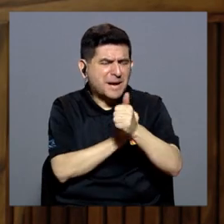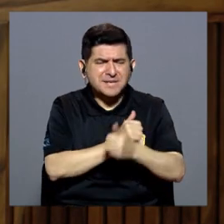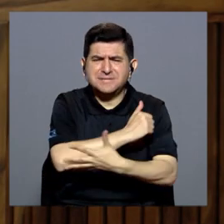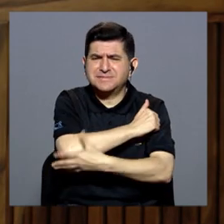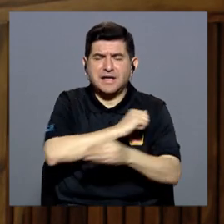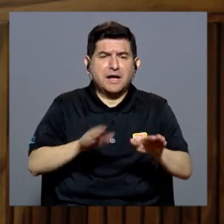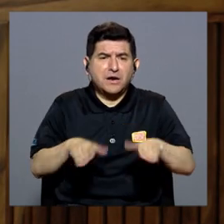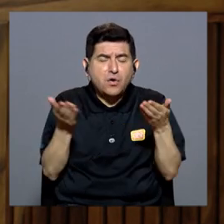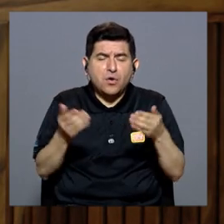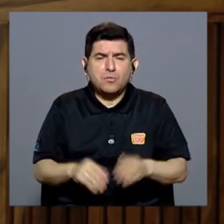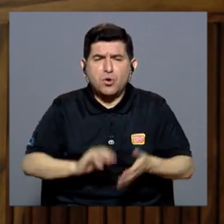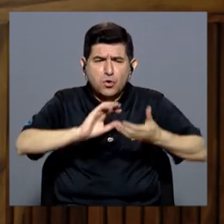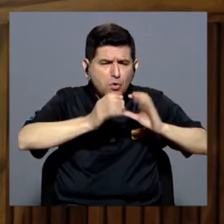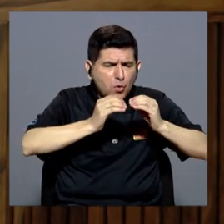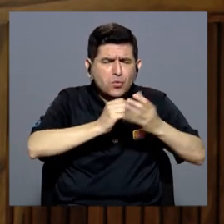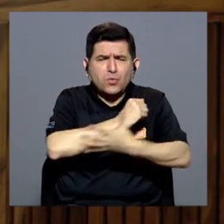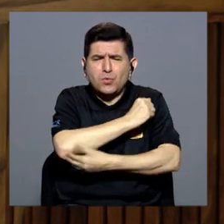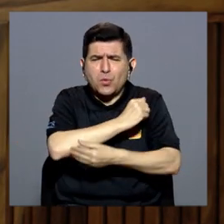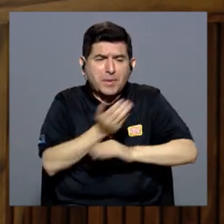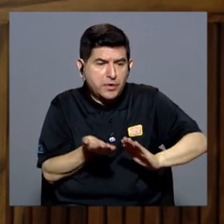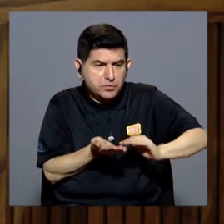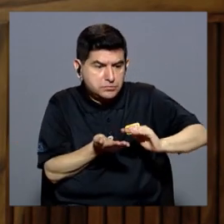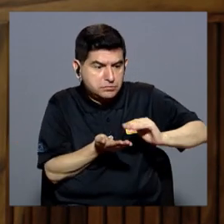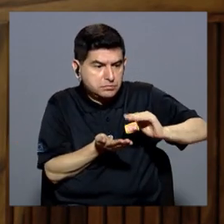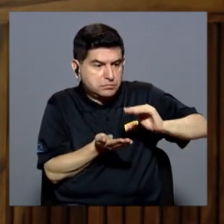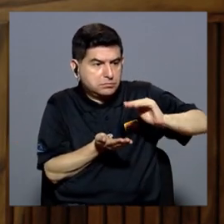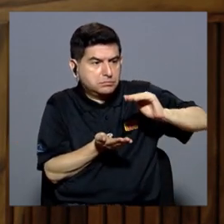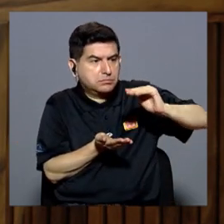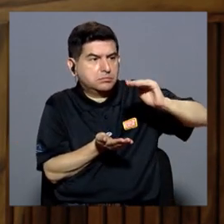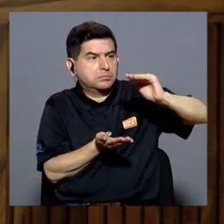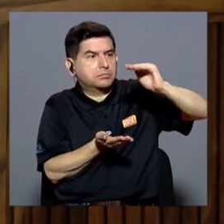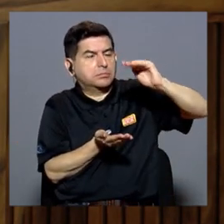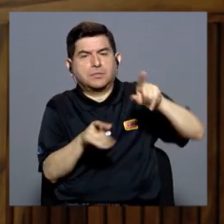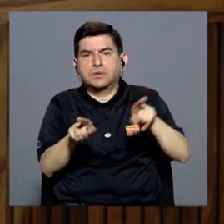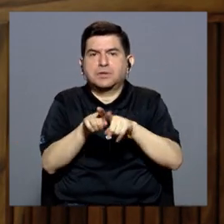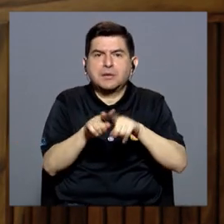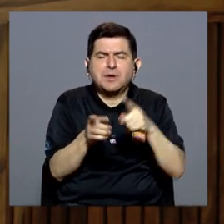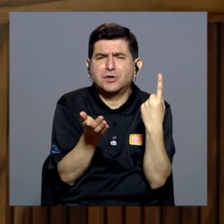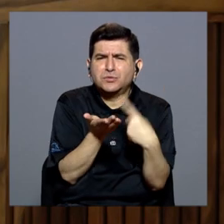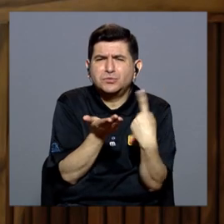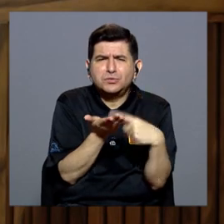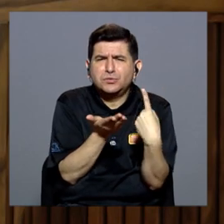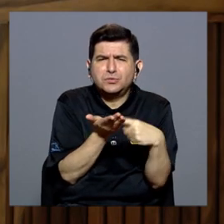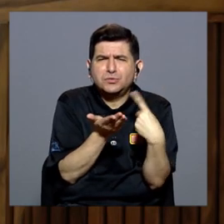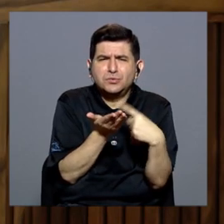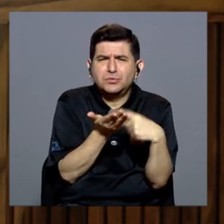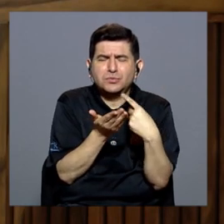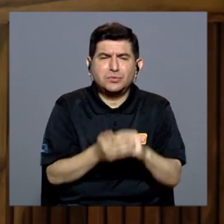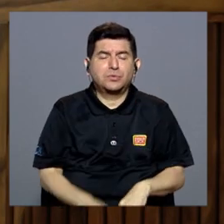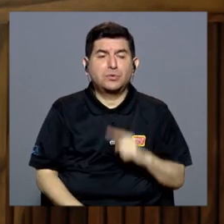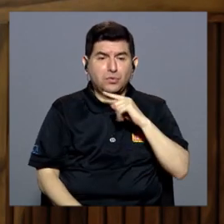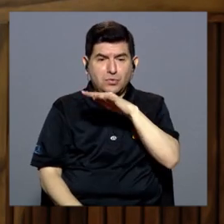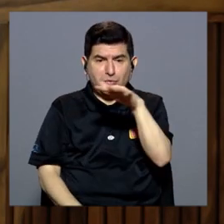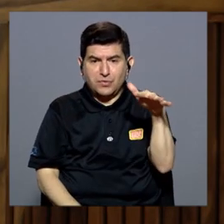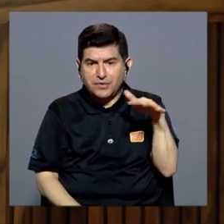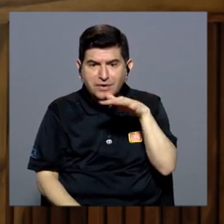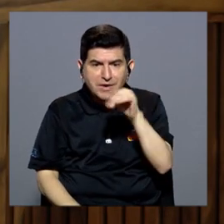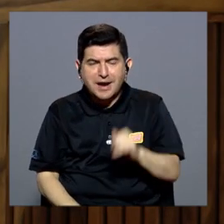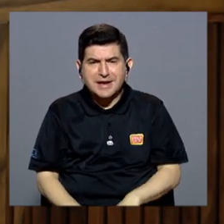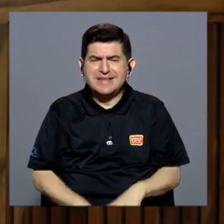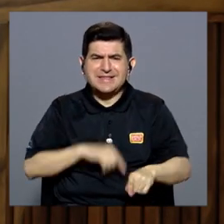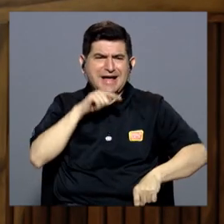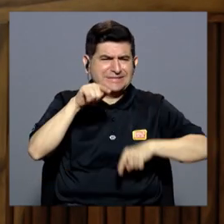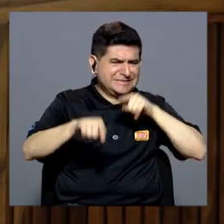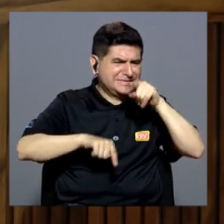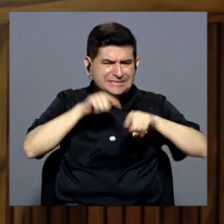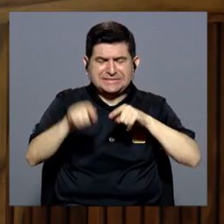con índices de pobreza crecientes, y además se debate con una realidad muy, muy crítica,